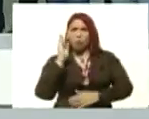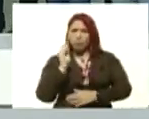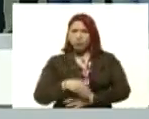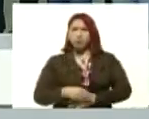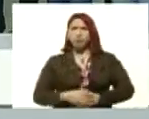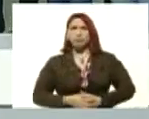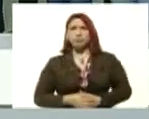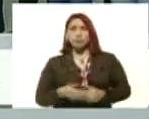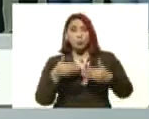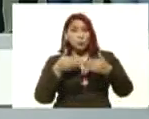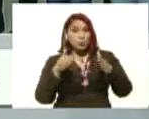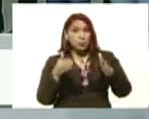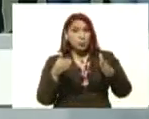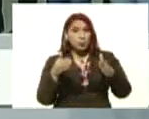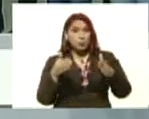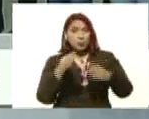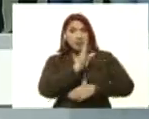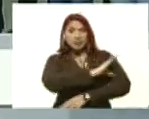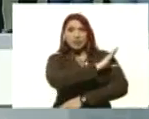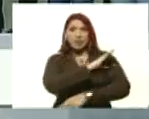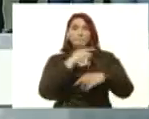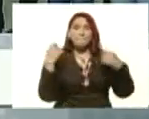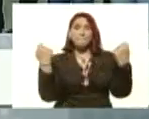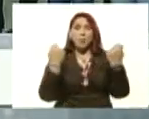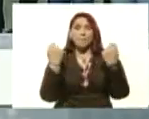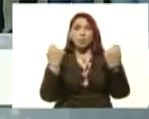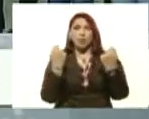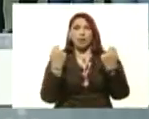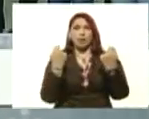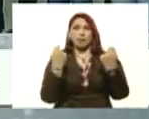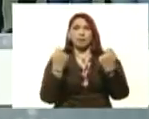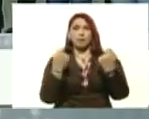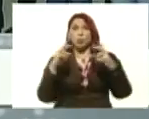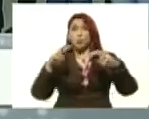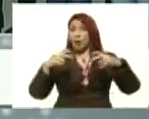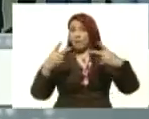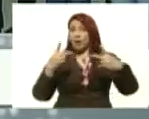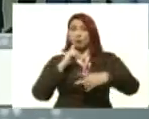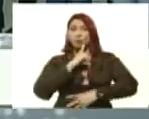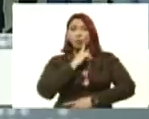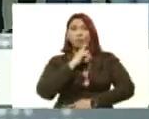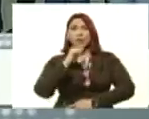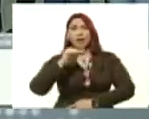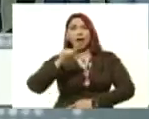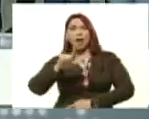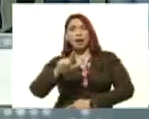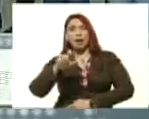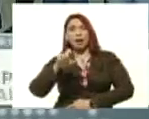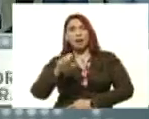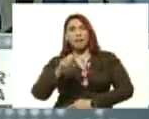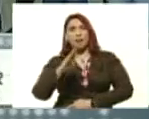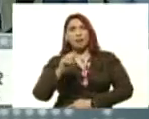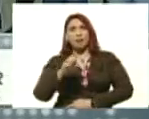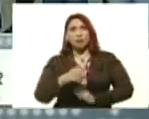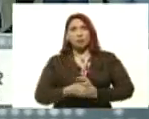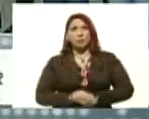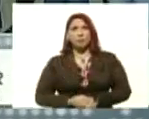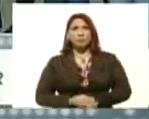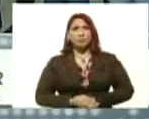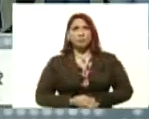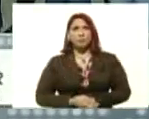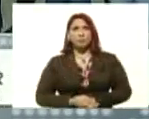inauguración de esta clínica popular de paquete que lleva el nombre del mártir y héroe